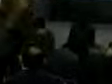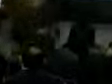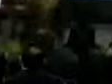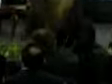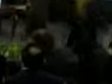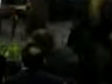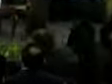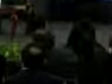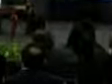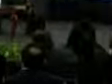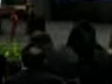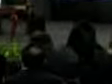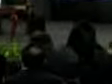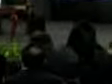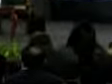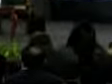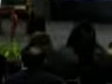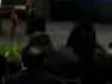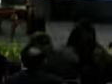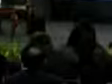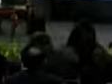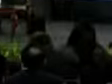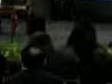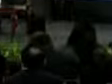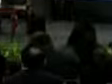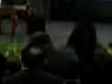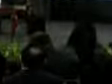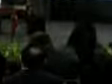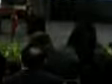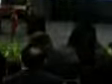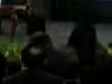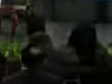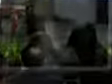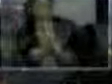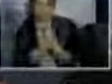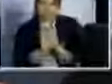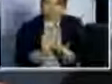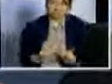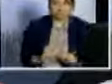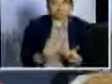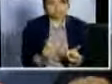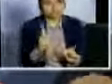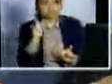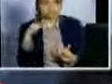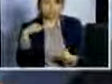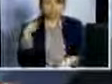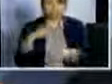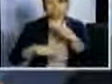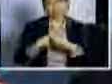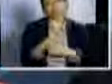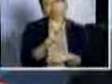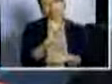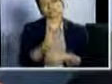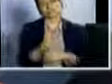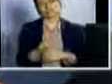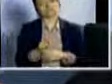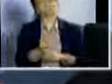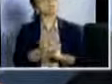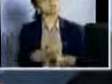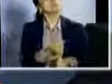las Naciones Unidas. Las Naciones Unidas no es un policía universal, no estamos por sobre los estados. Así que uno no se puede hacer